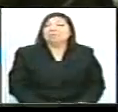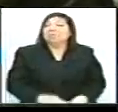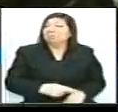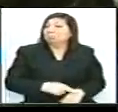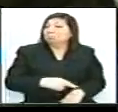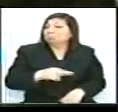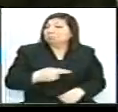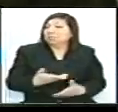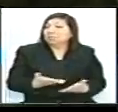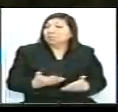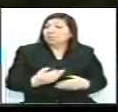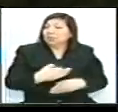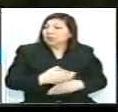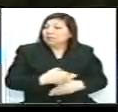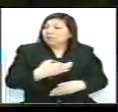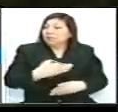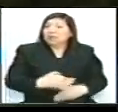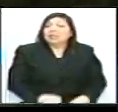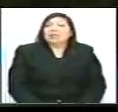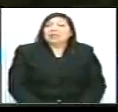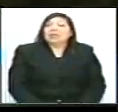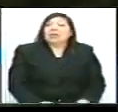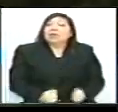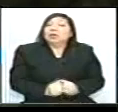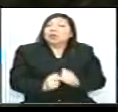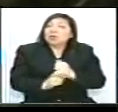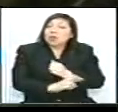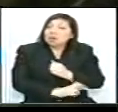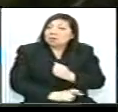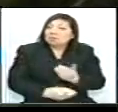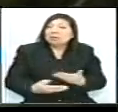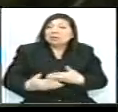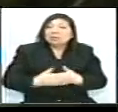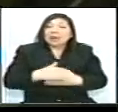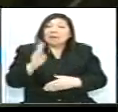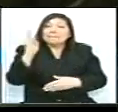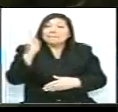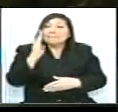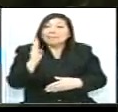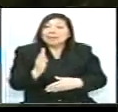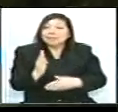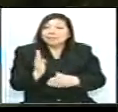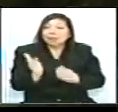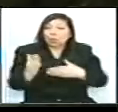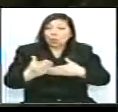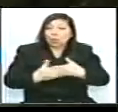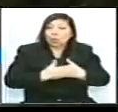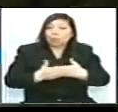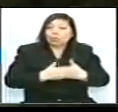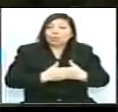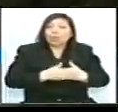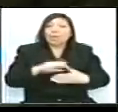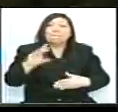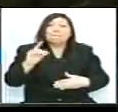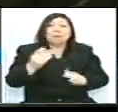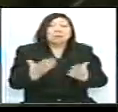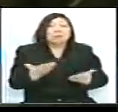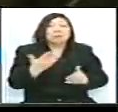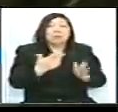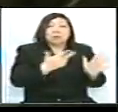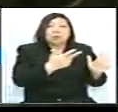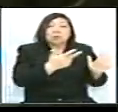región bifronteriza con los países de Brasil y de Bolivia, con un total